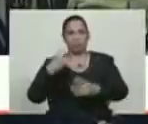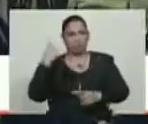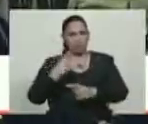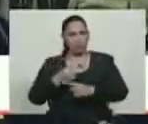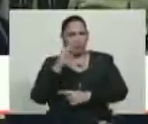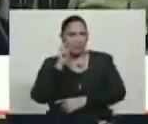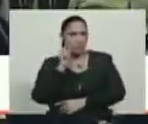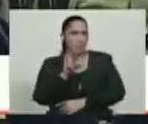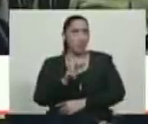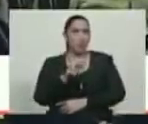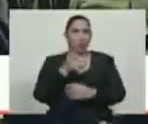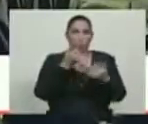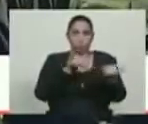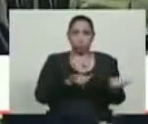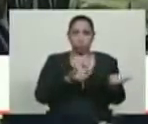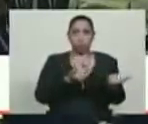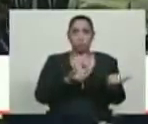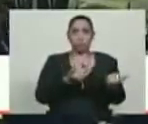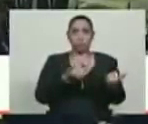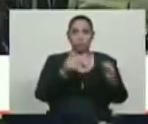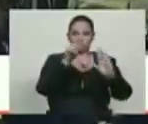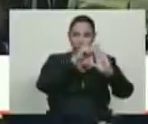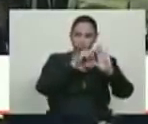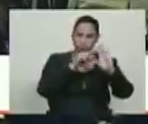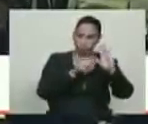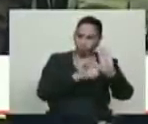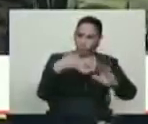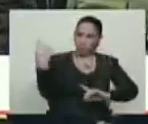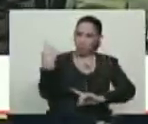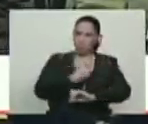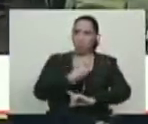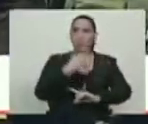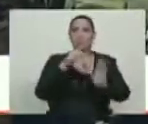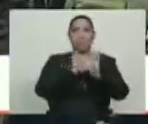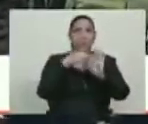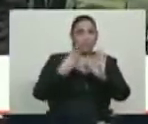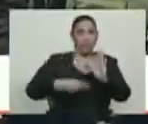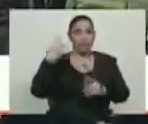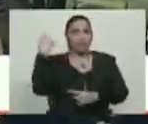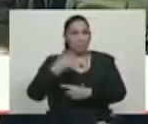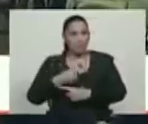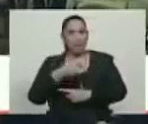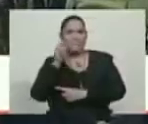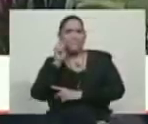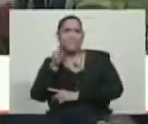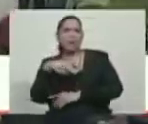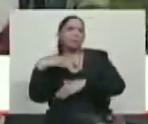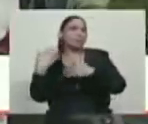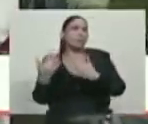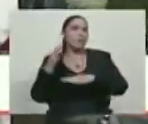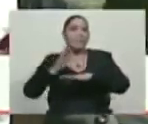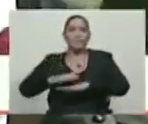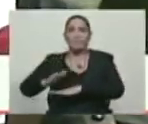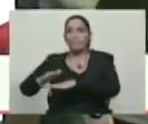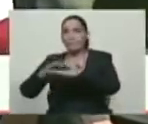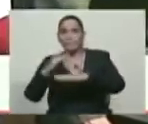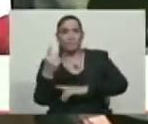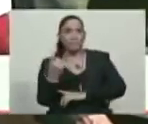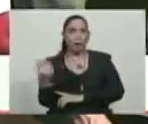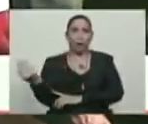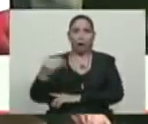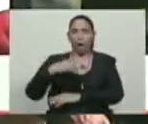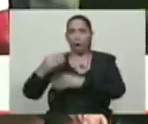presente, en el cumplimiento de su deber, pero sobre todo en el futuro, en lo que está por hacer para garantizar